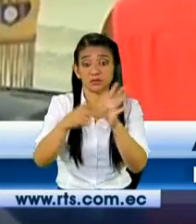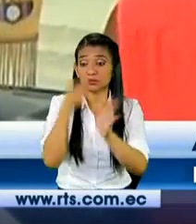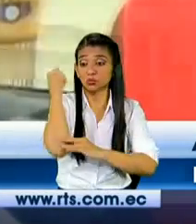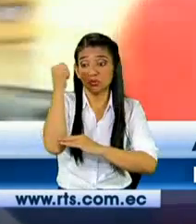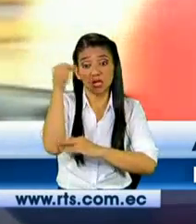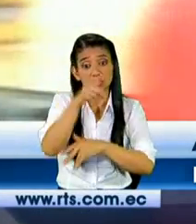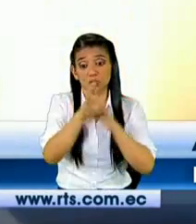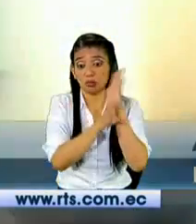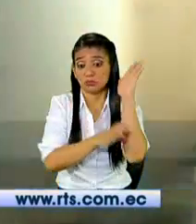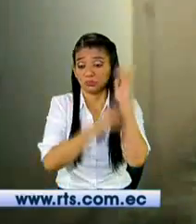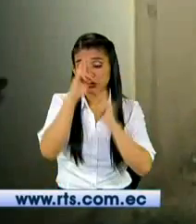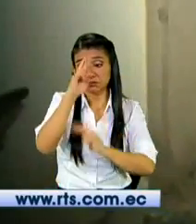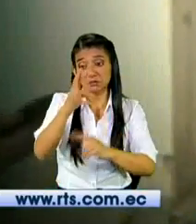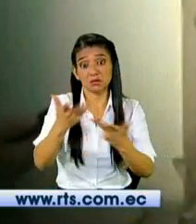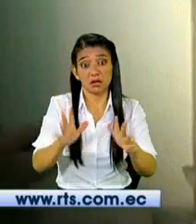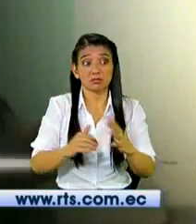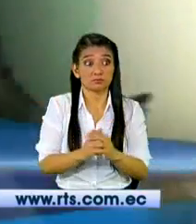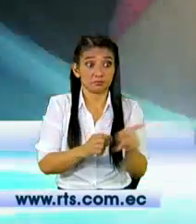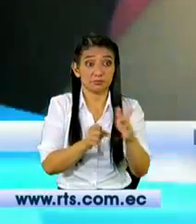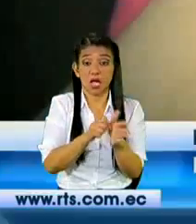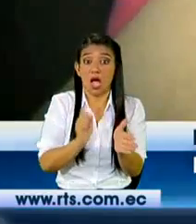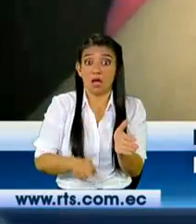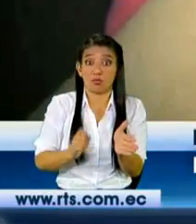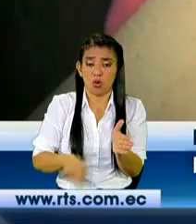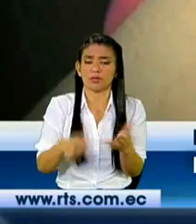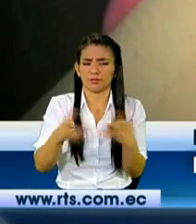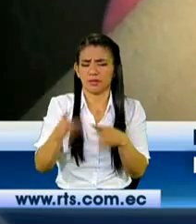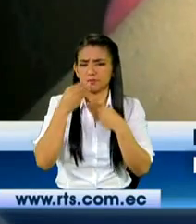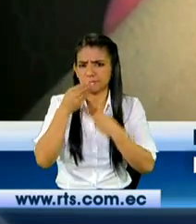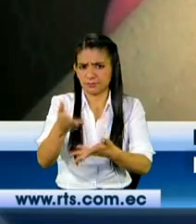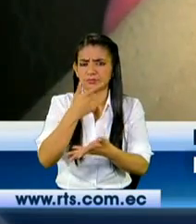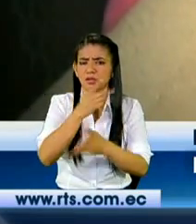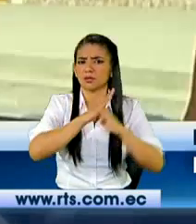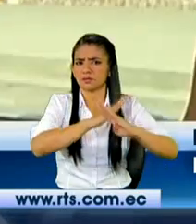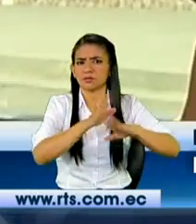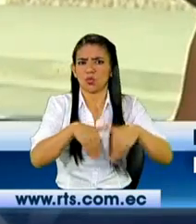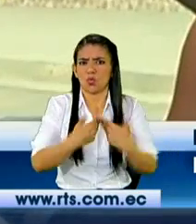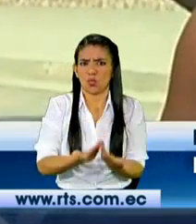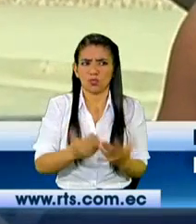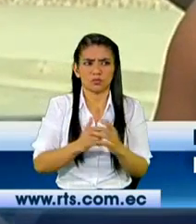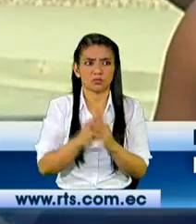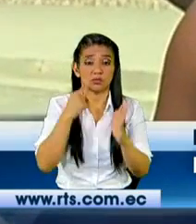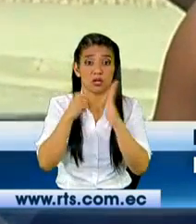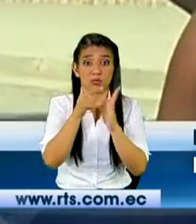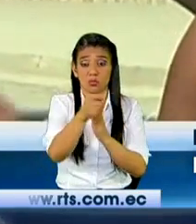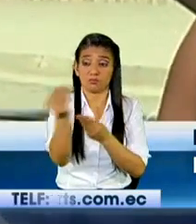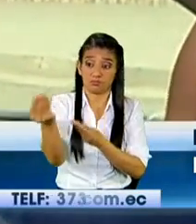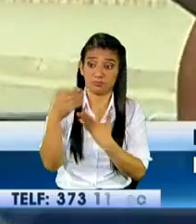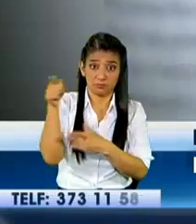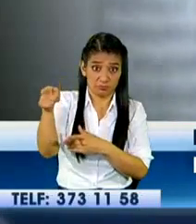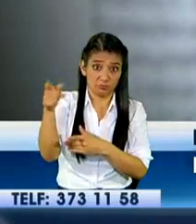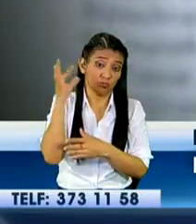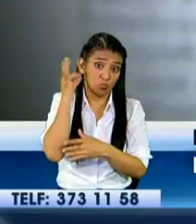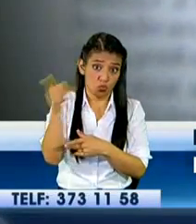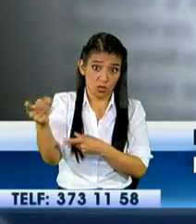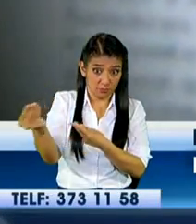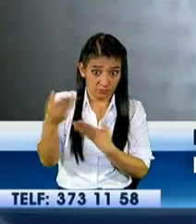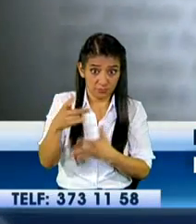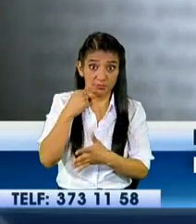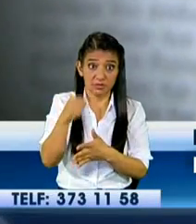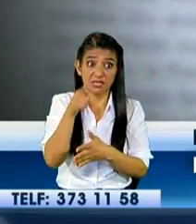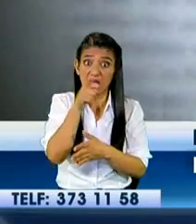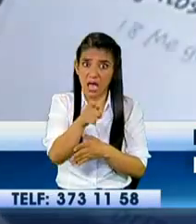derechos constitucionales. La abogada de la detenida expone sus argumentos de defensa. Con respecto a las declaraciones también de la señorita Britney, es que